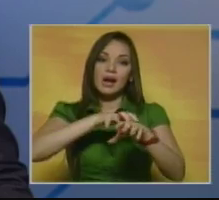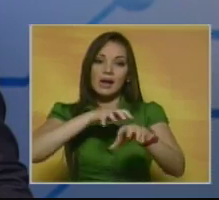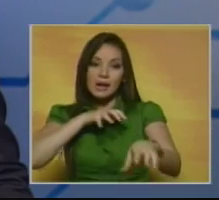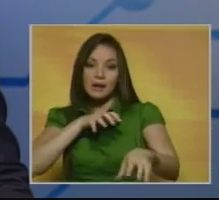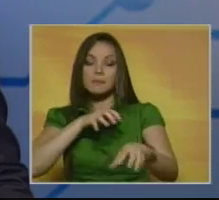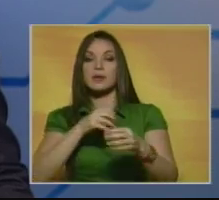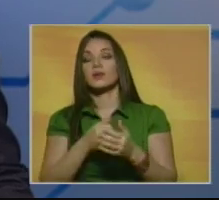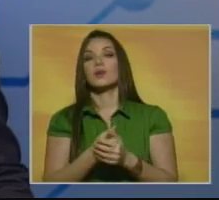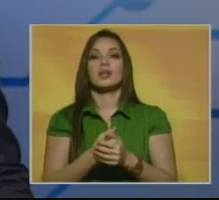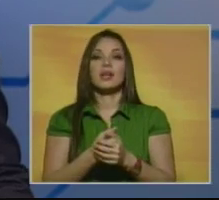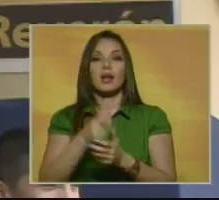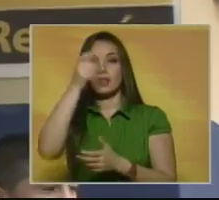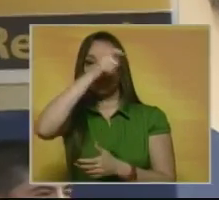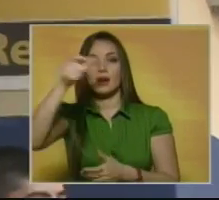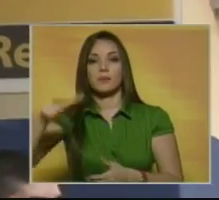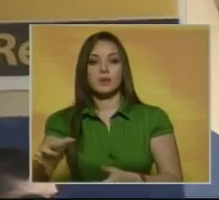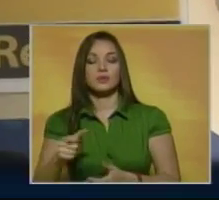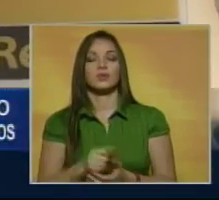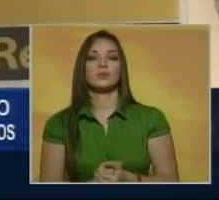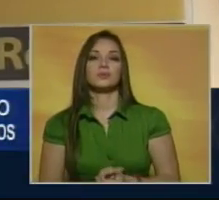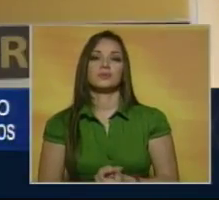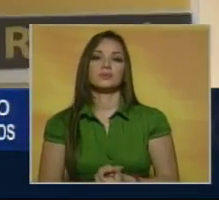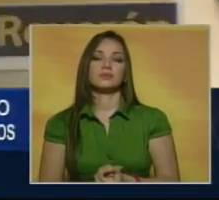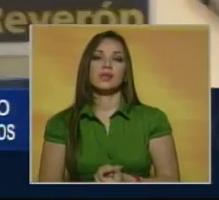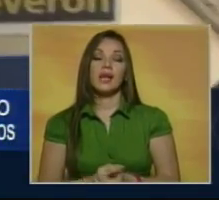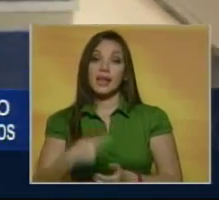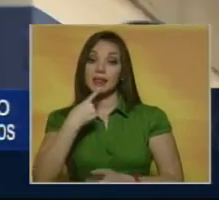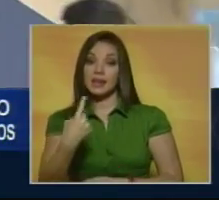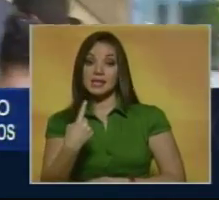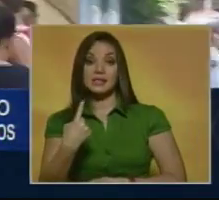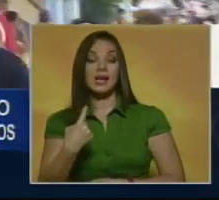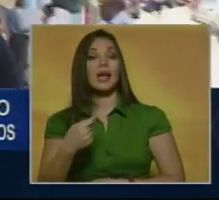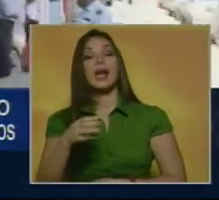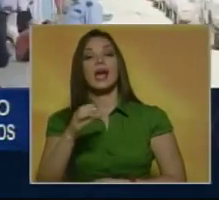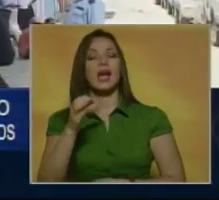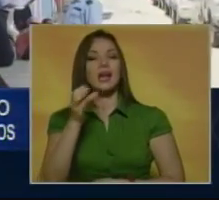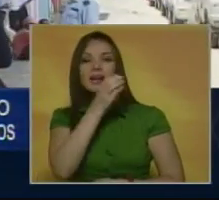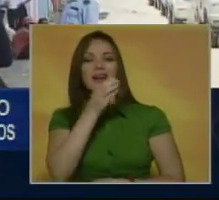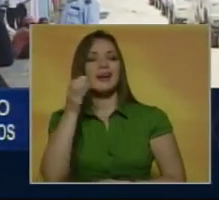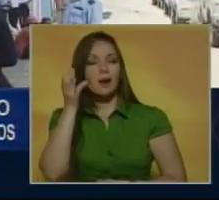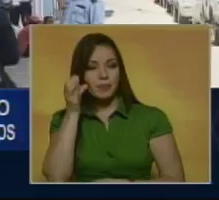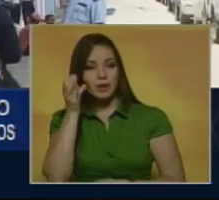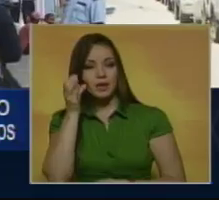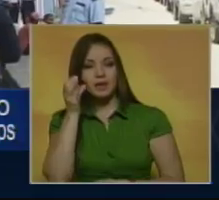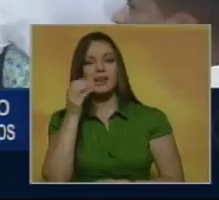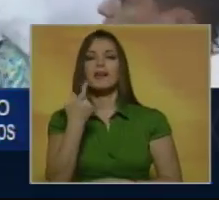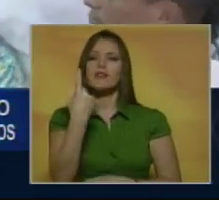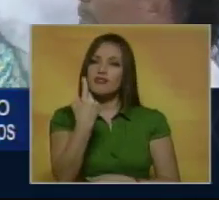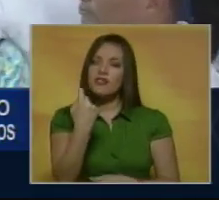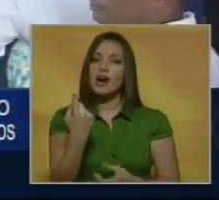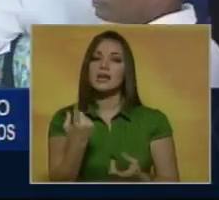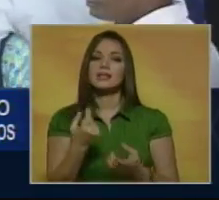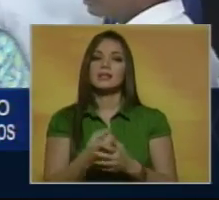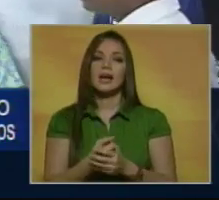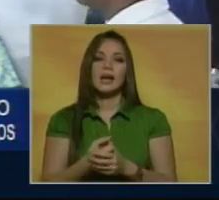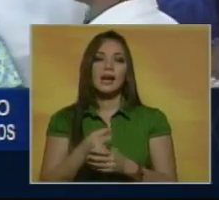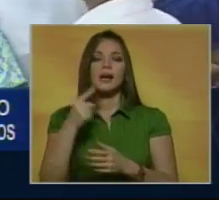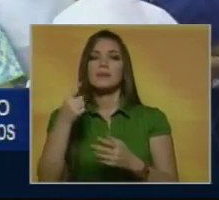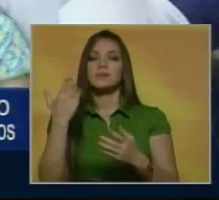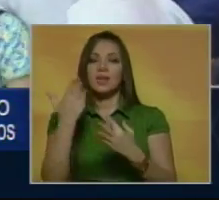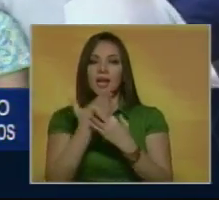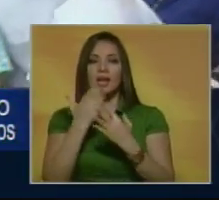Manuel Covela nos informa. Para el mandatario regional no es suficiente con el descontento que asegura existe entre